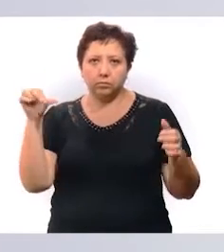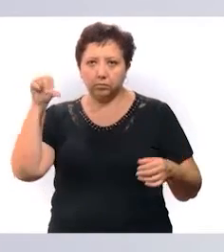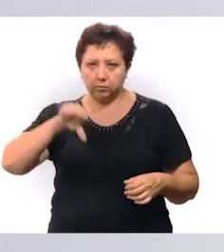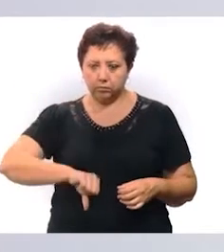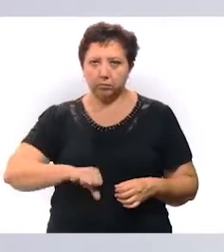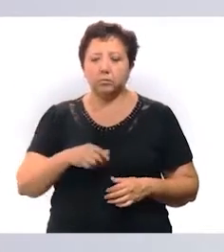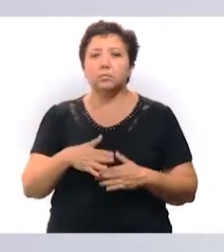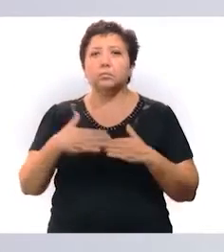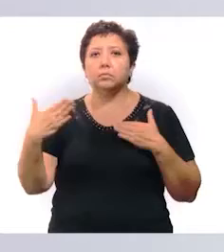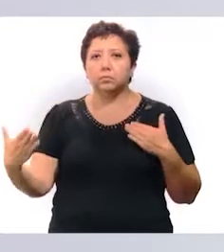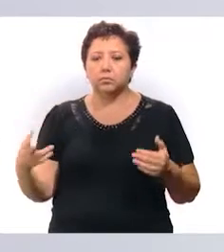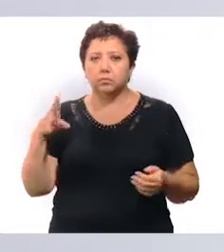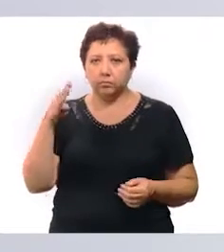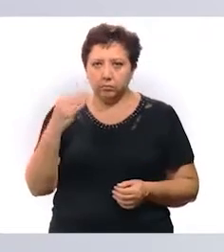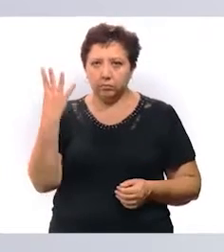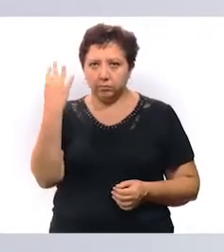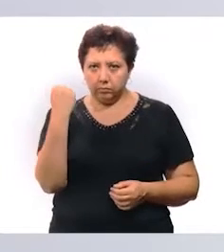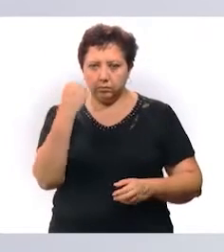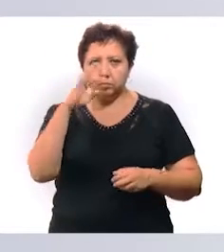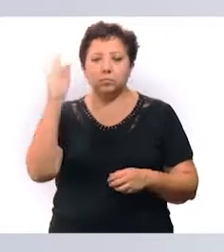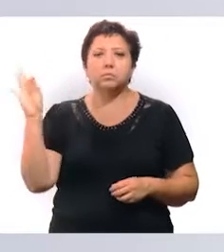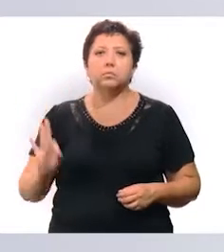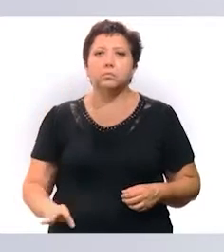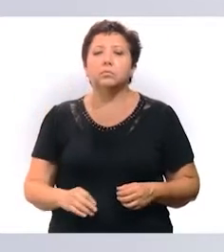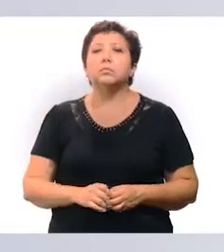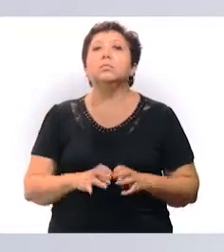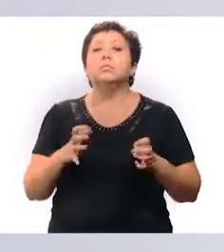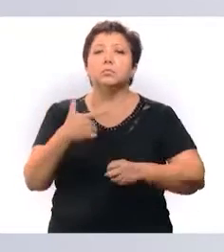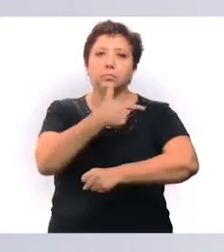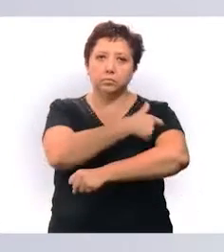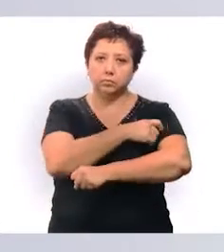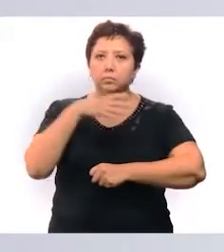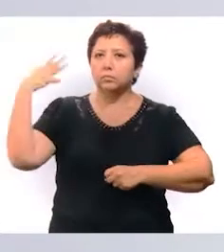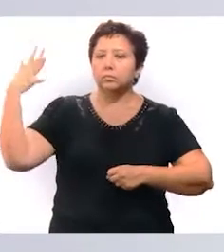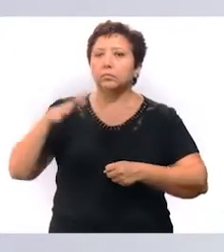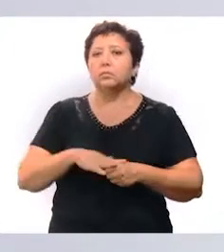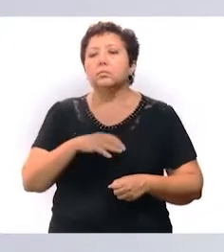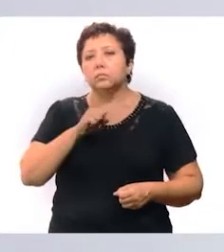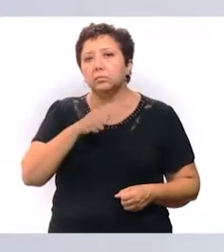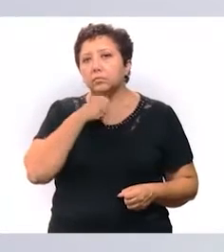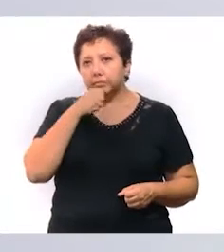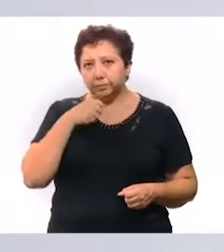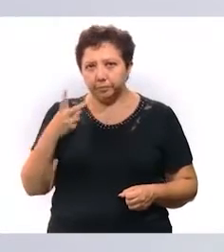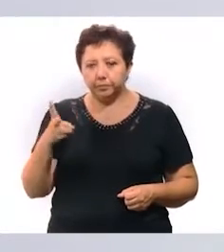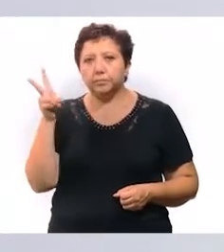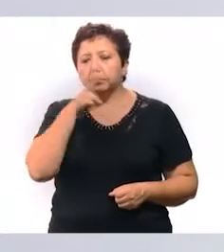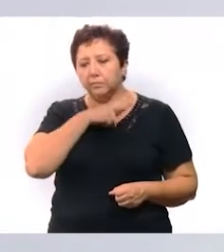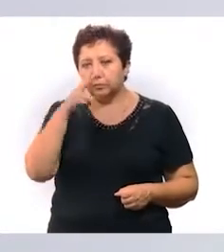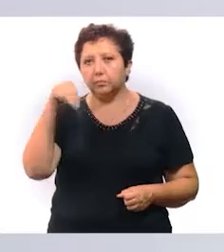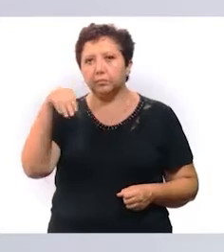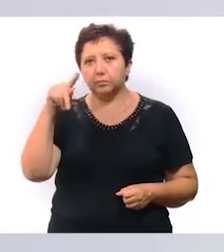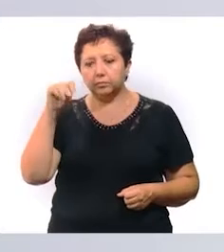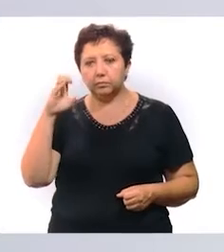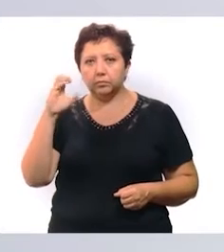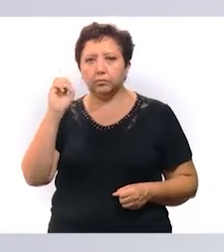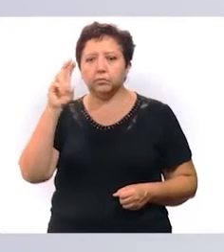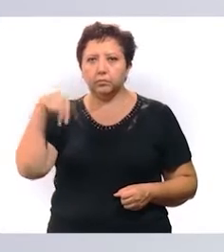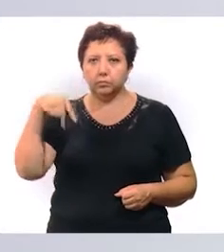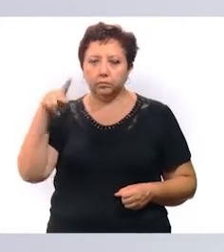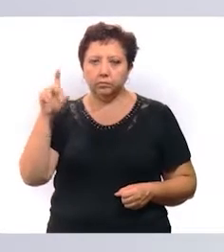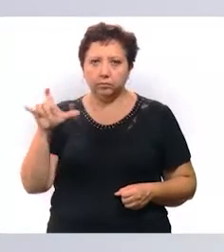hoy, el avance es del 99%. Se está vacunando a adultos mayores de los municipios de Valladolid, Motul y